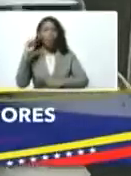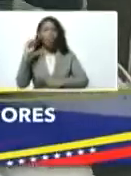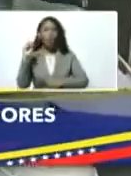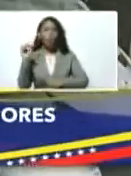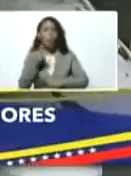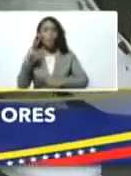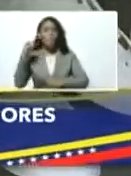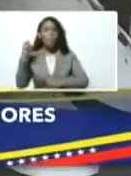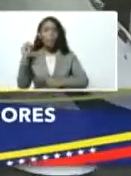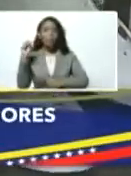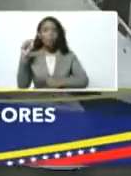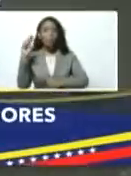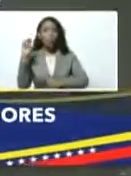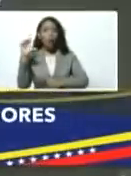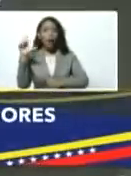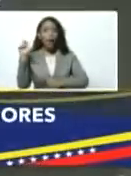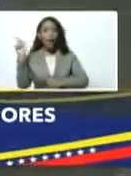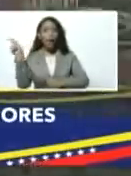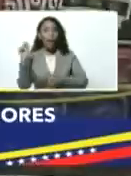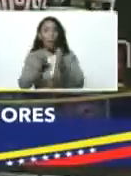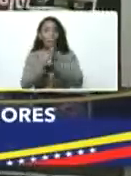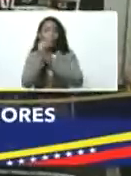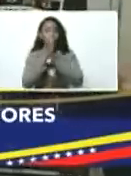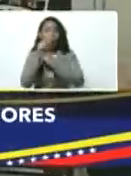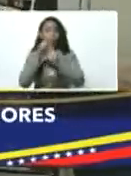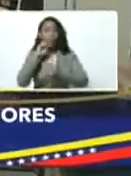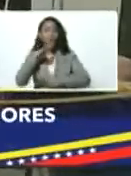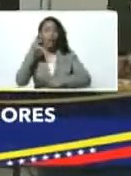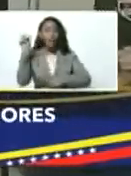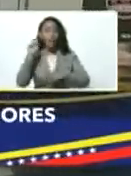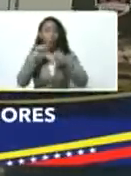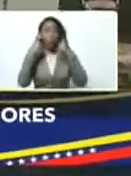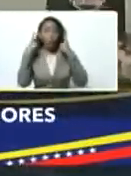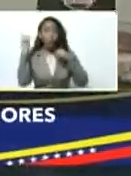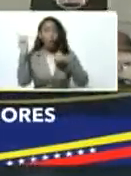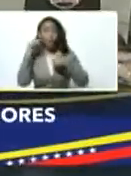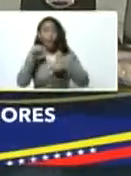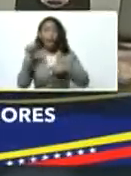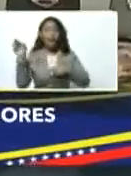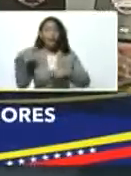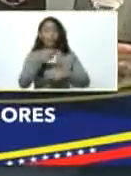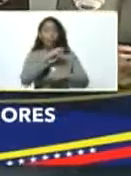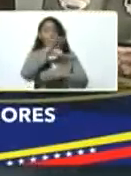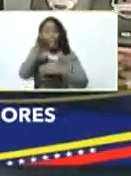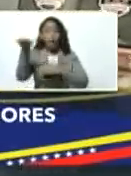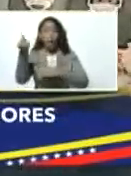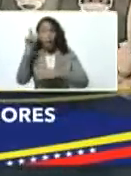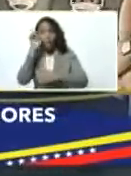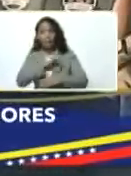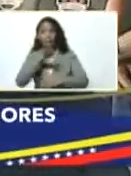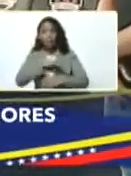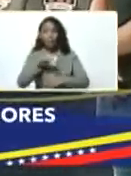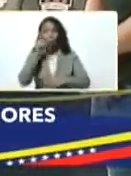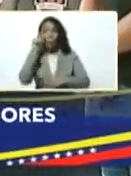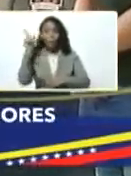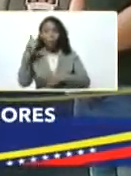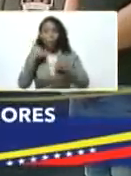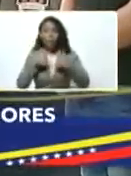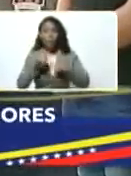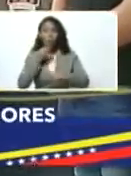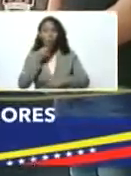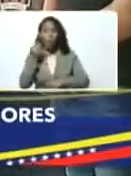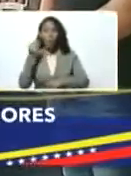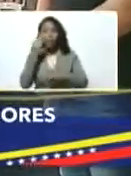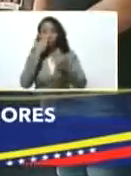Estos son hijos, además de emprendedores históricos de La Guaira, de allá de Naiguatá, Río Mar, el señor Manuel Sardiña y sus hijos muy